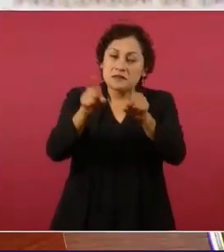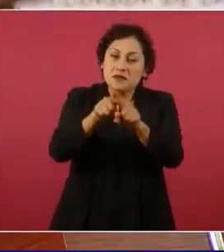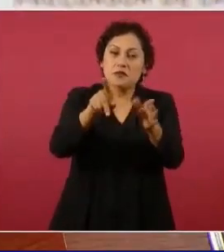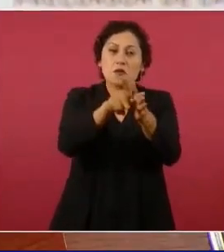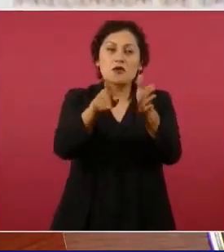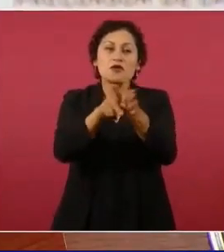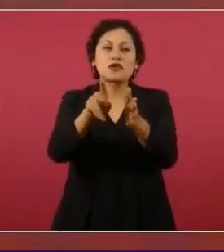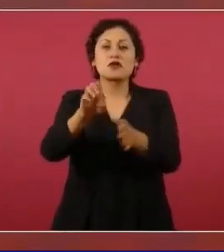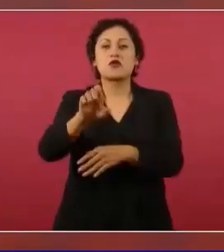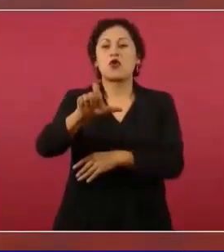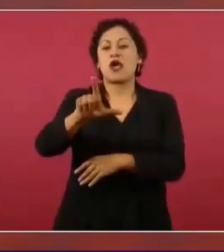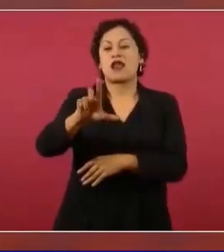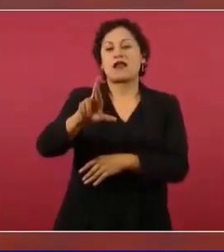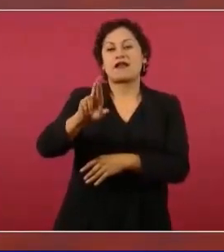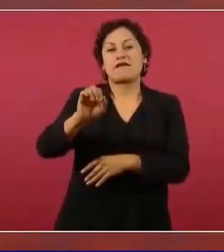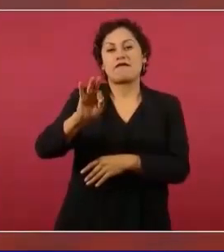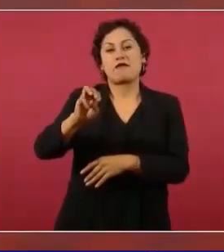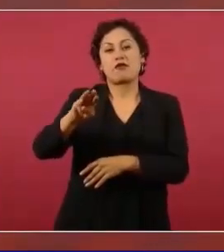sacaban 8 columnas.